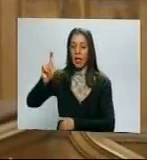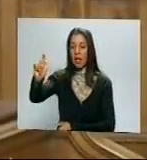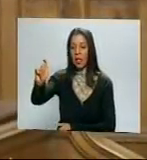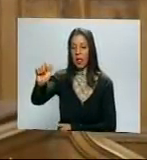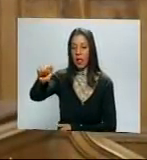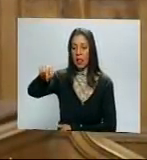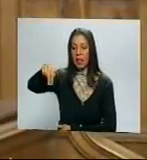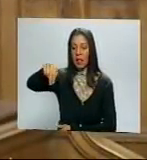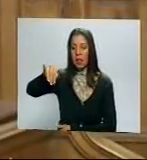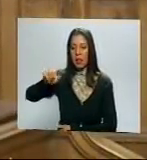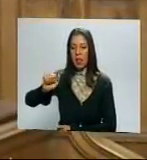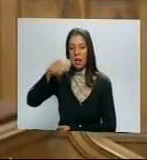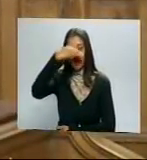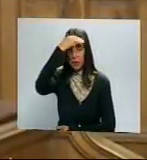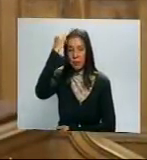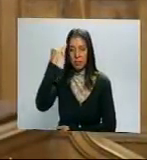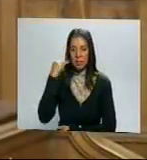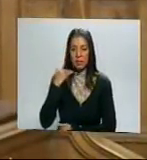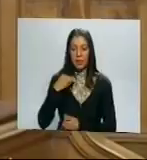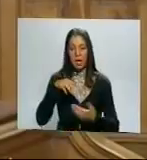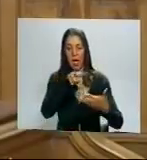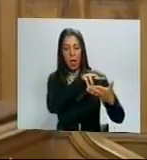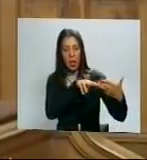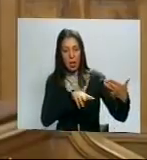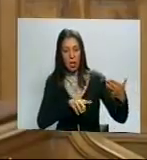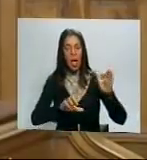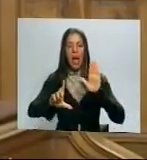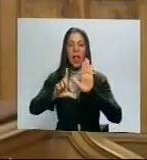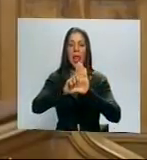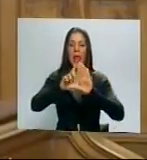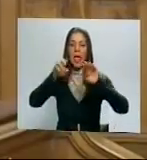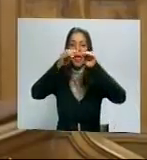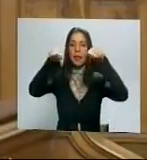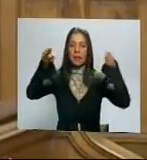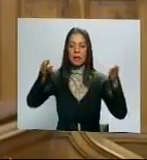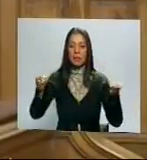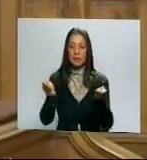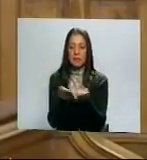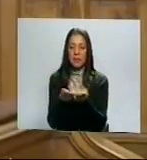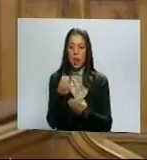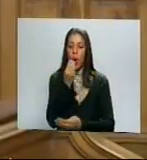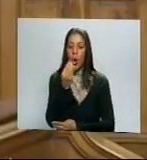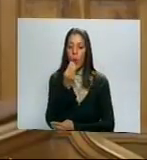para que dé lectura al proyecto de ley de los comités locales de abastecimiento y producción.